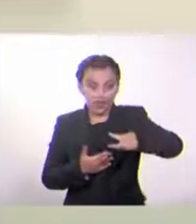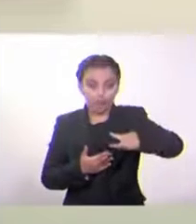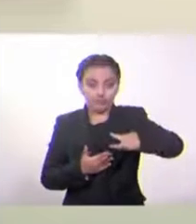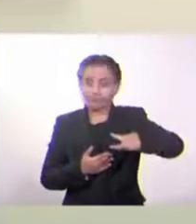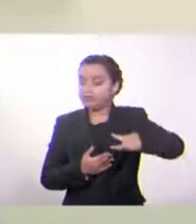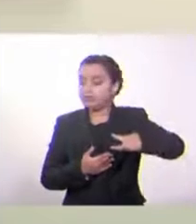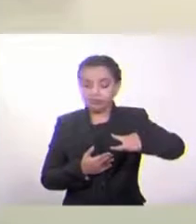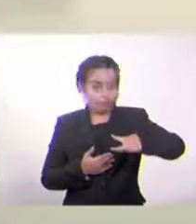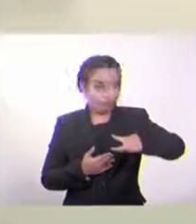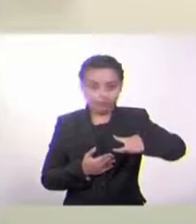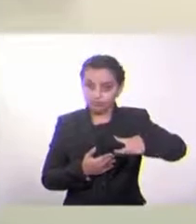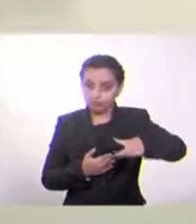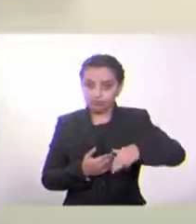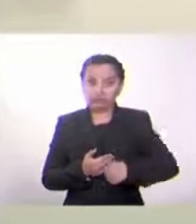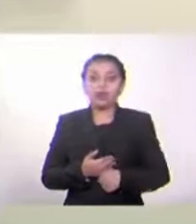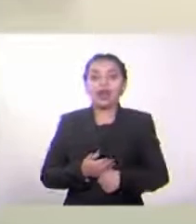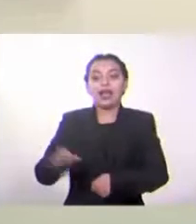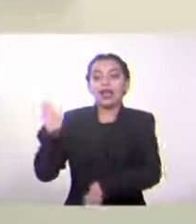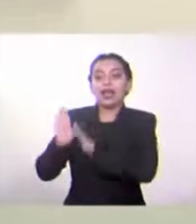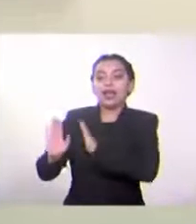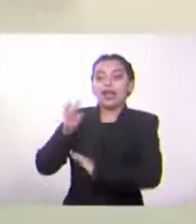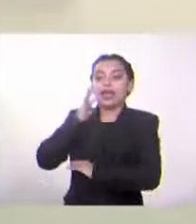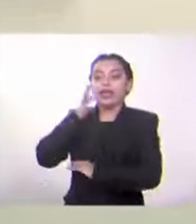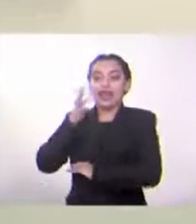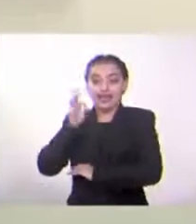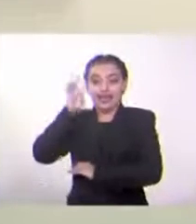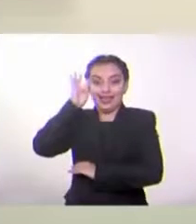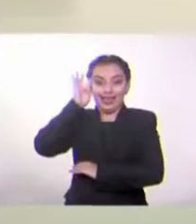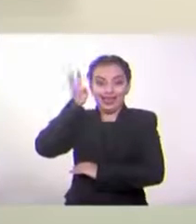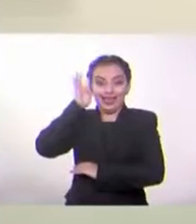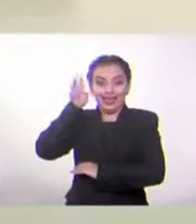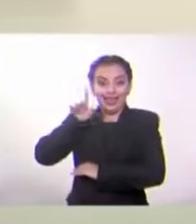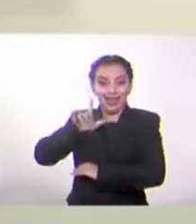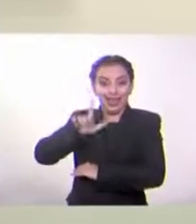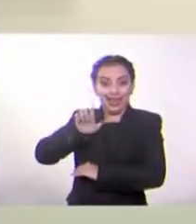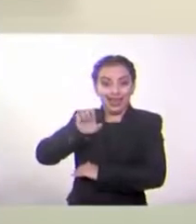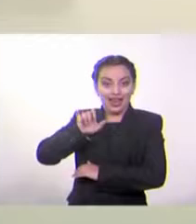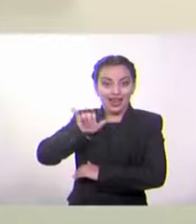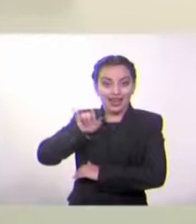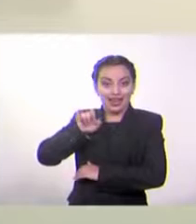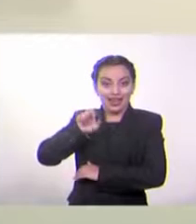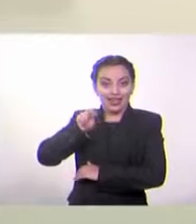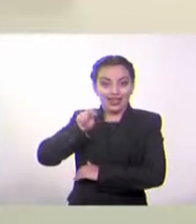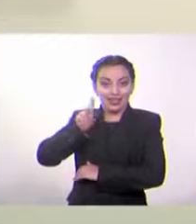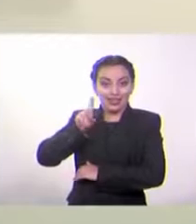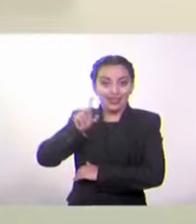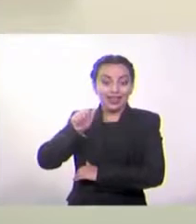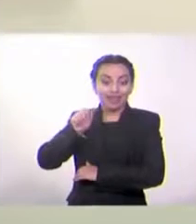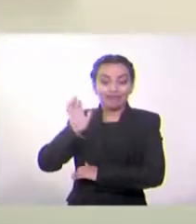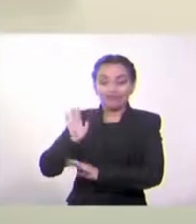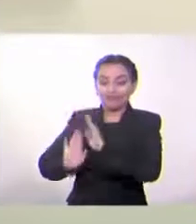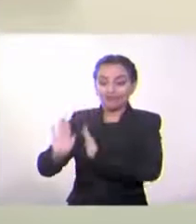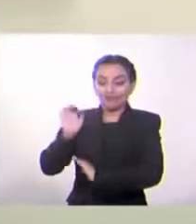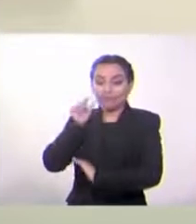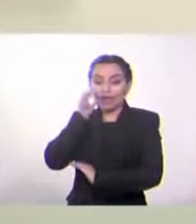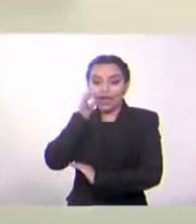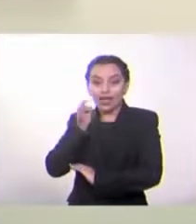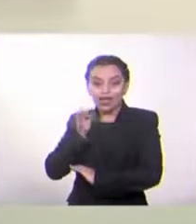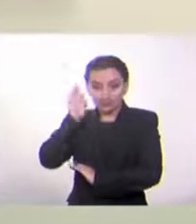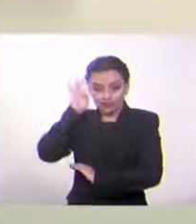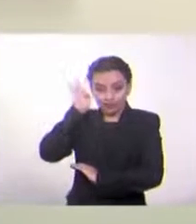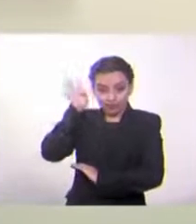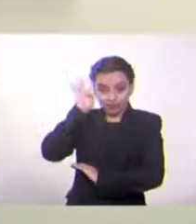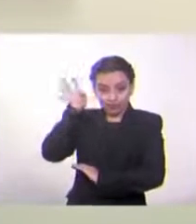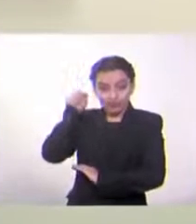tiempo determinado. Si tu abuelo, si tu abuela te comenta que se le apareció la ciguanaba, te va a decir que se le apareció en cierto